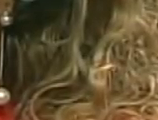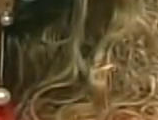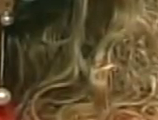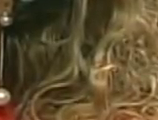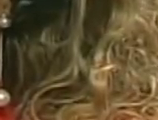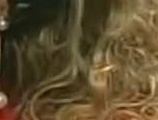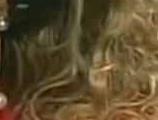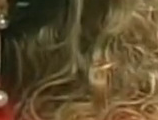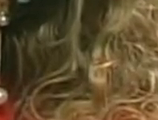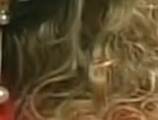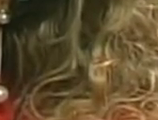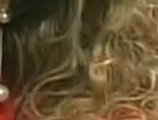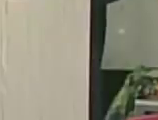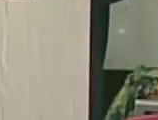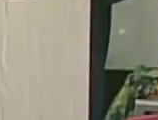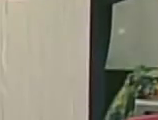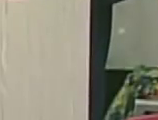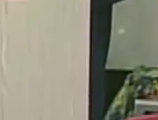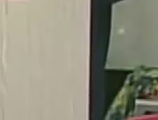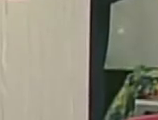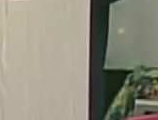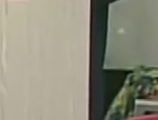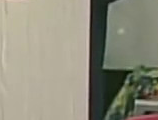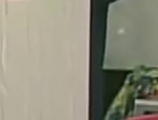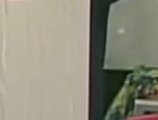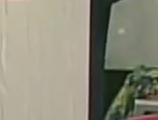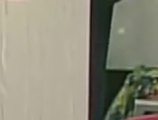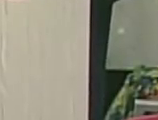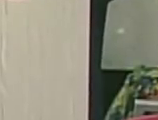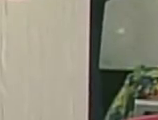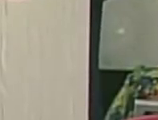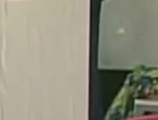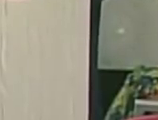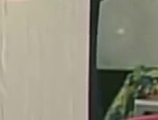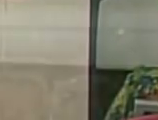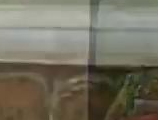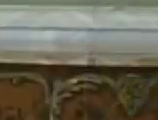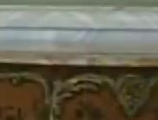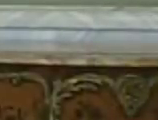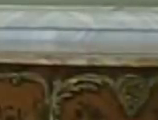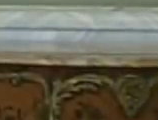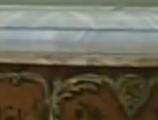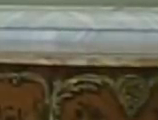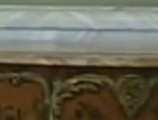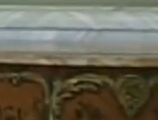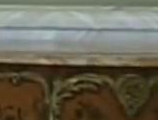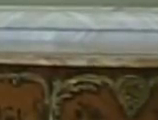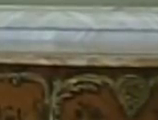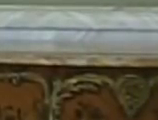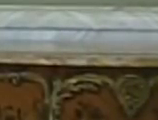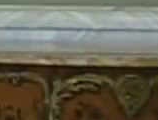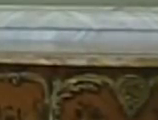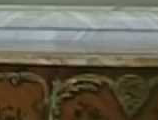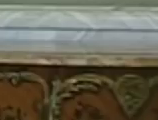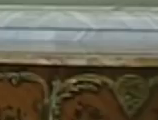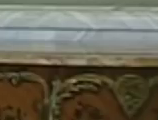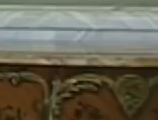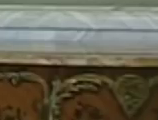de lealtad. Para mí ha sido otorgado, para mí tiene muy gran sentido el otorgamiento esa condecoración.